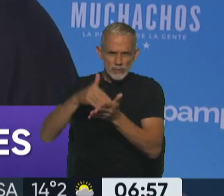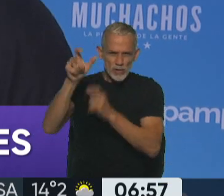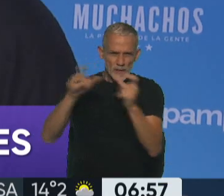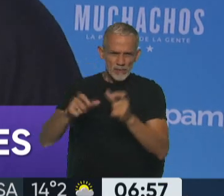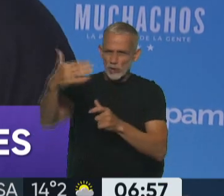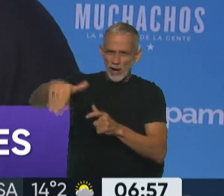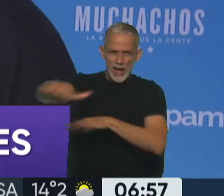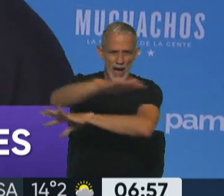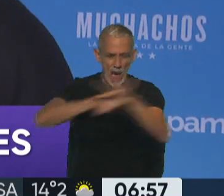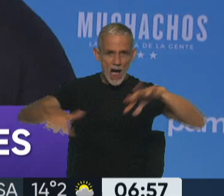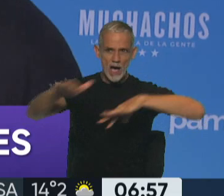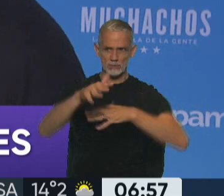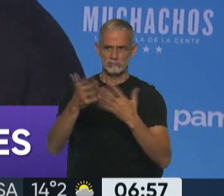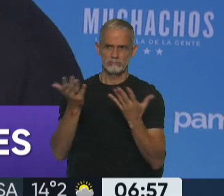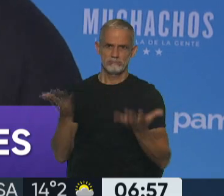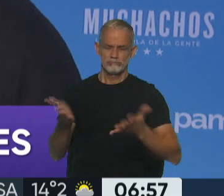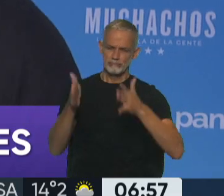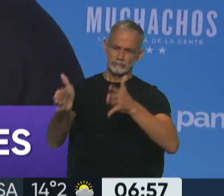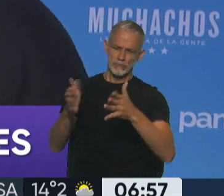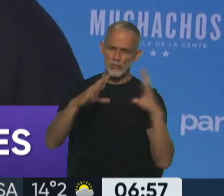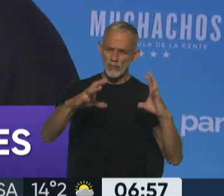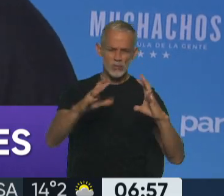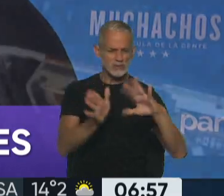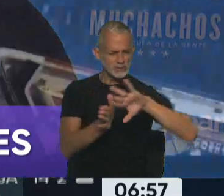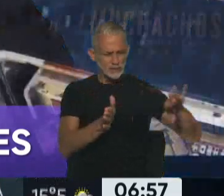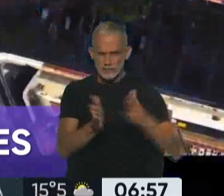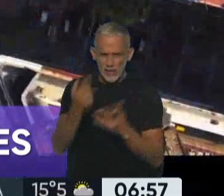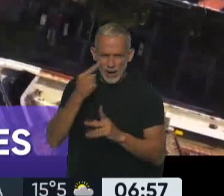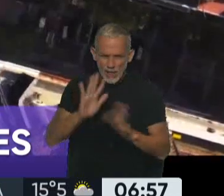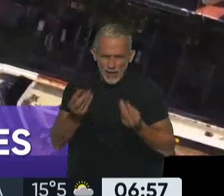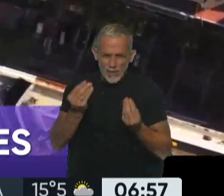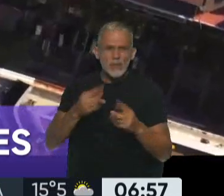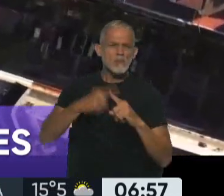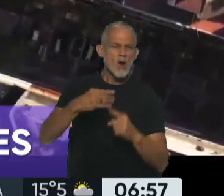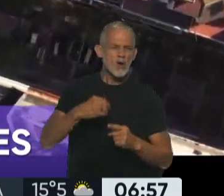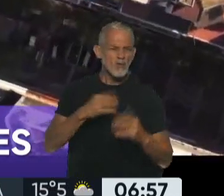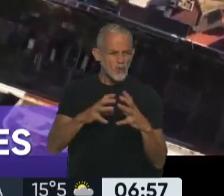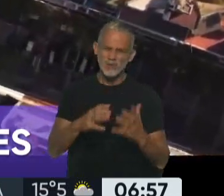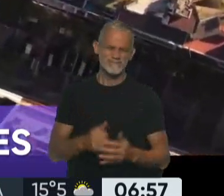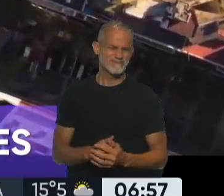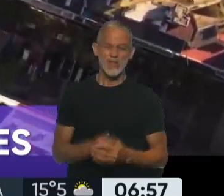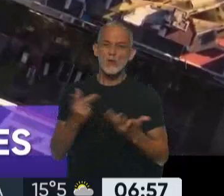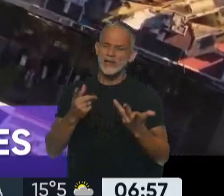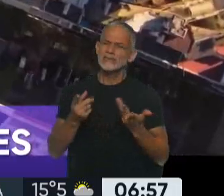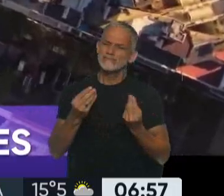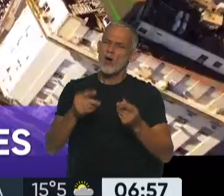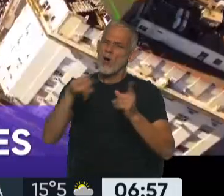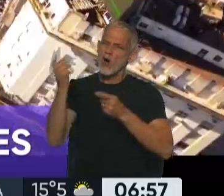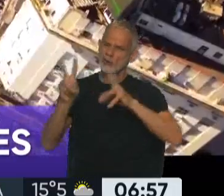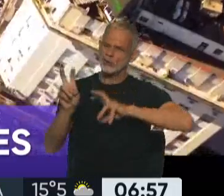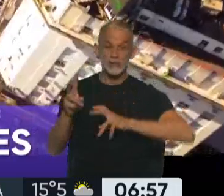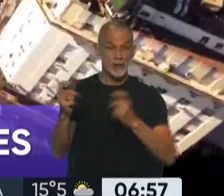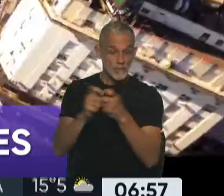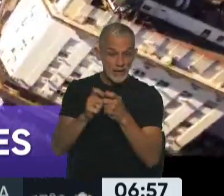calle necesariamente trasciende lo futbolístico. No puede ser por fútbol. Yo estoy convencido que no es solamente por eso. La